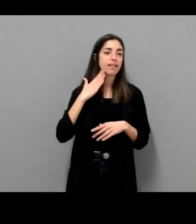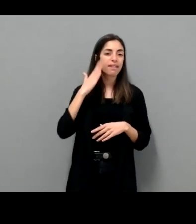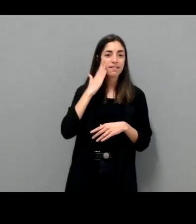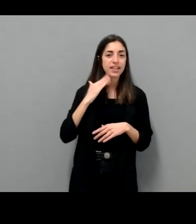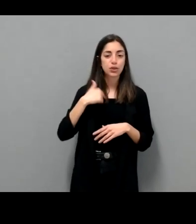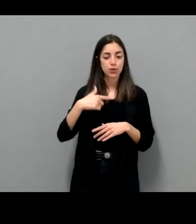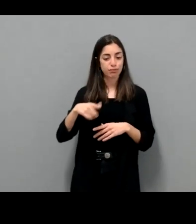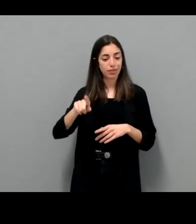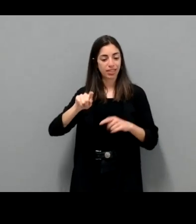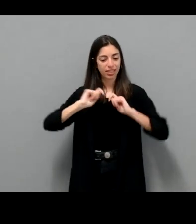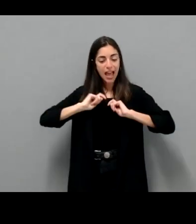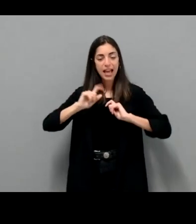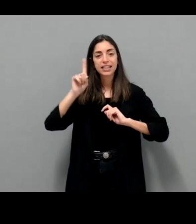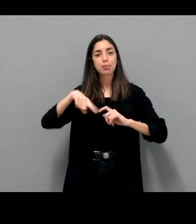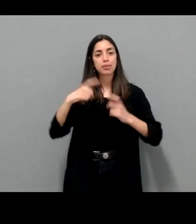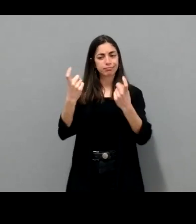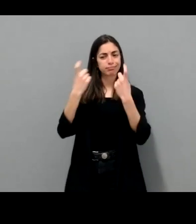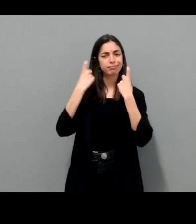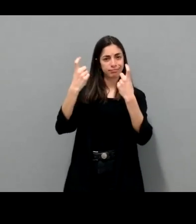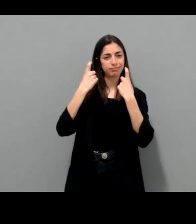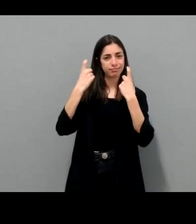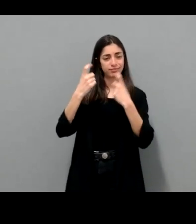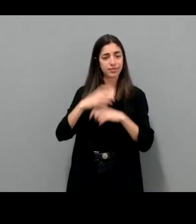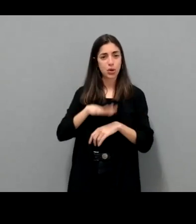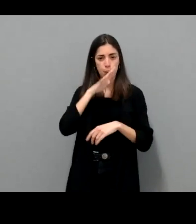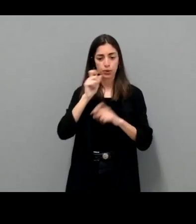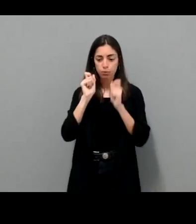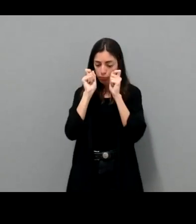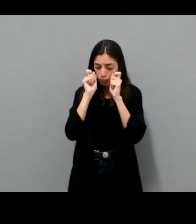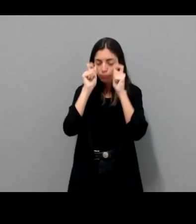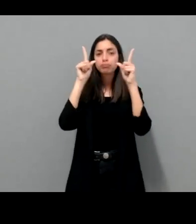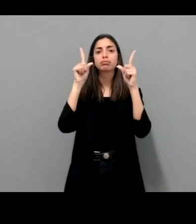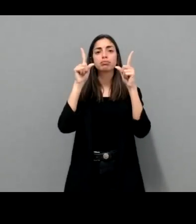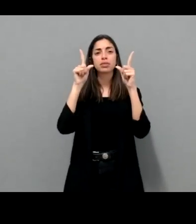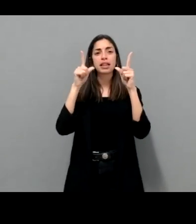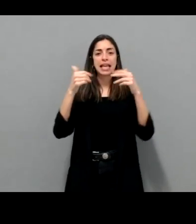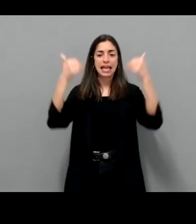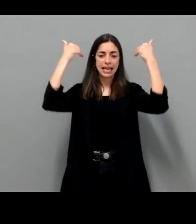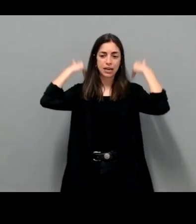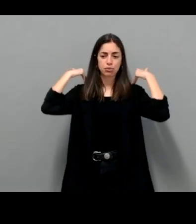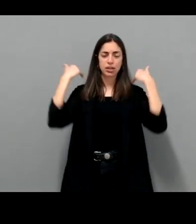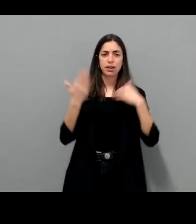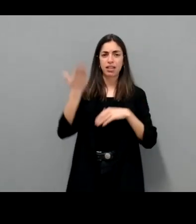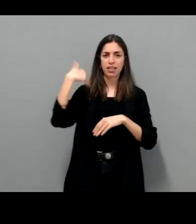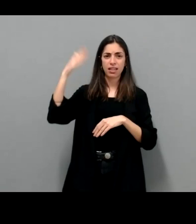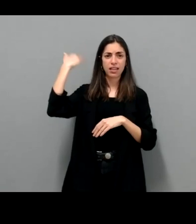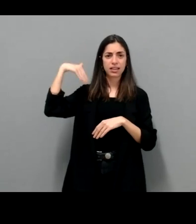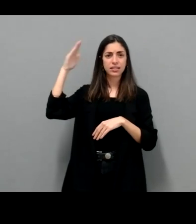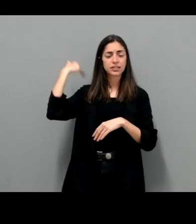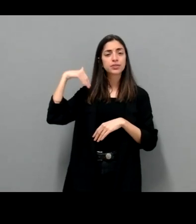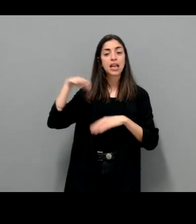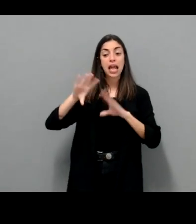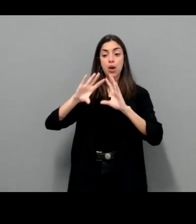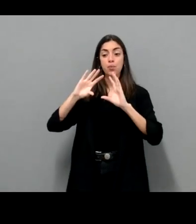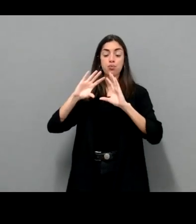por enseñarme tanto, por abrirme los ojos en mis anteriores responsabilidades al mundo de